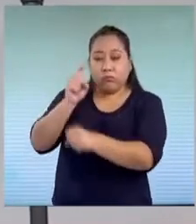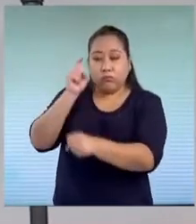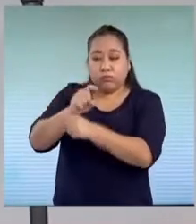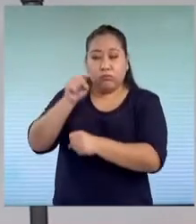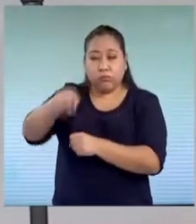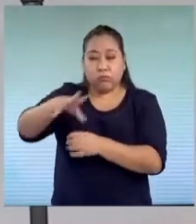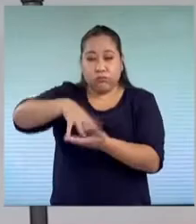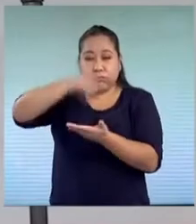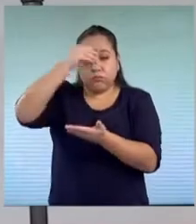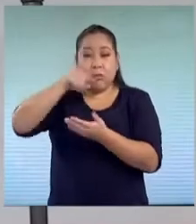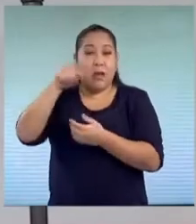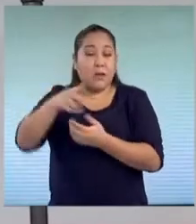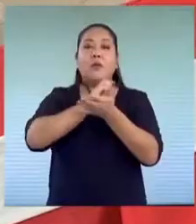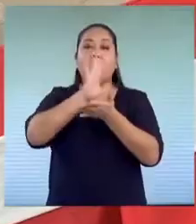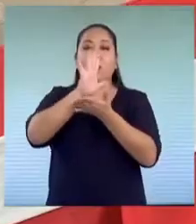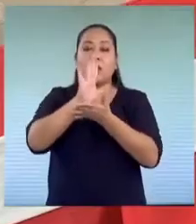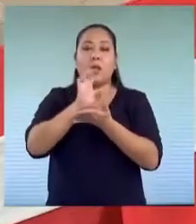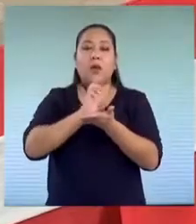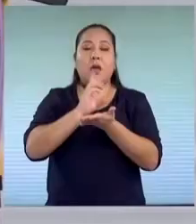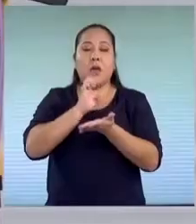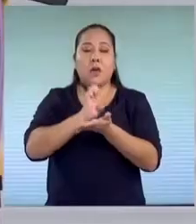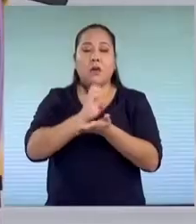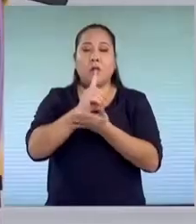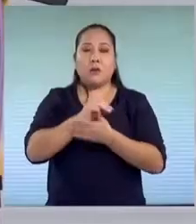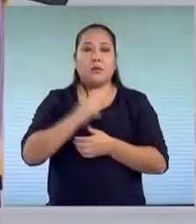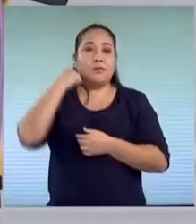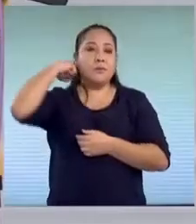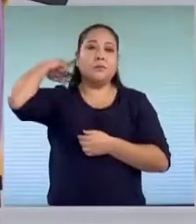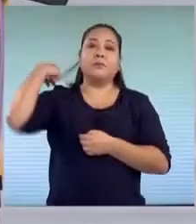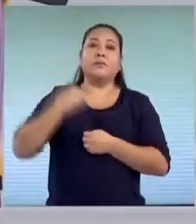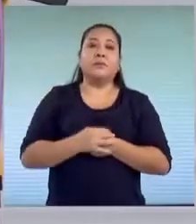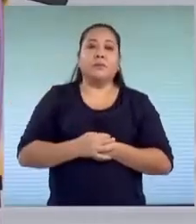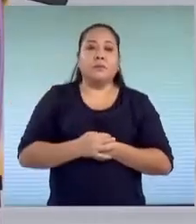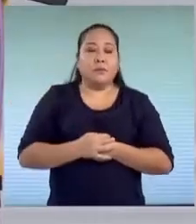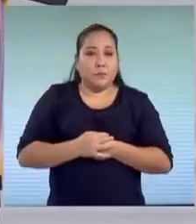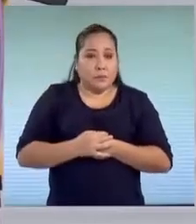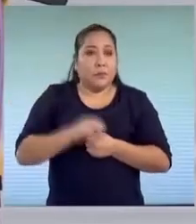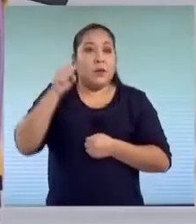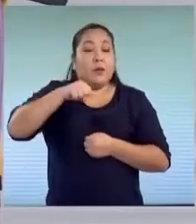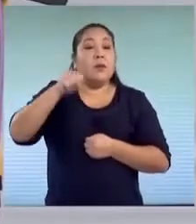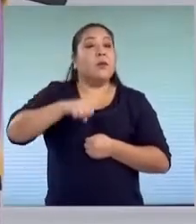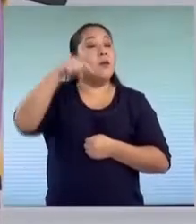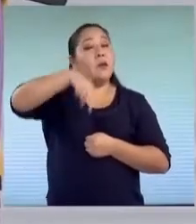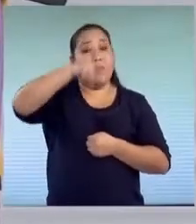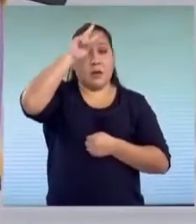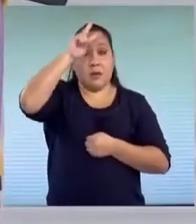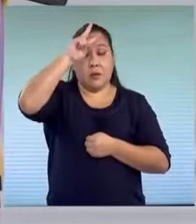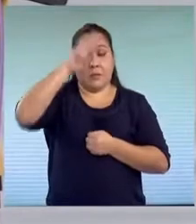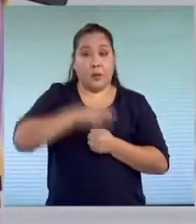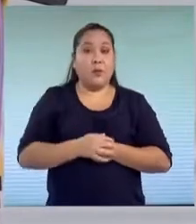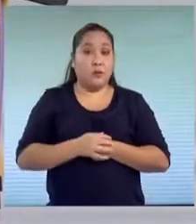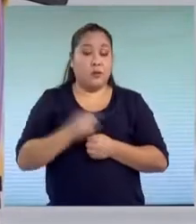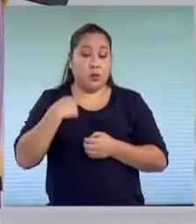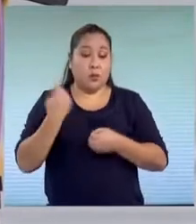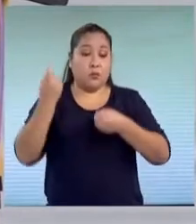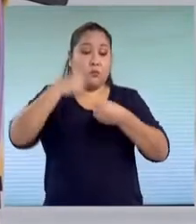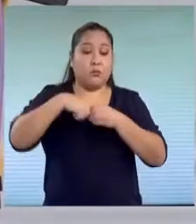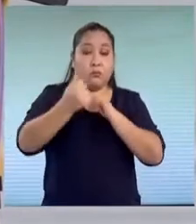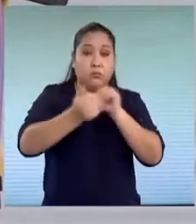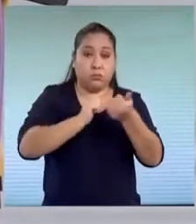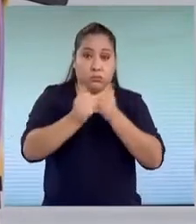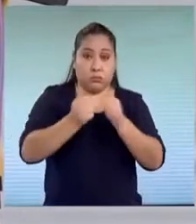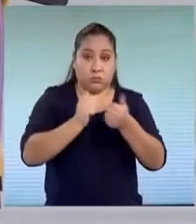ellos están esperando. En el Perú pasa cosas insólitas. Yo para ser candidato he solicitado licencia de mi